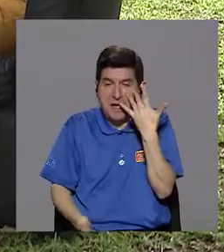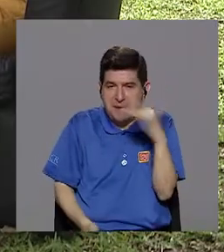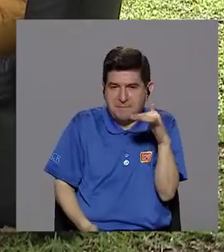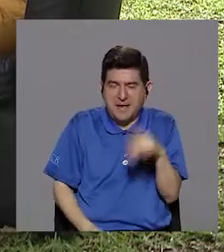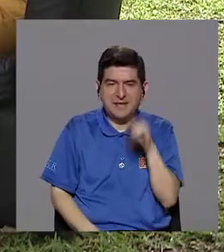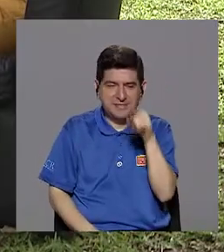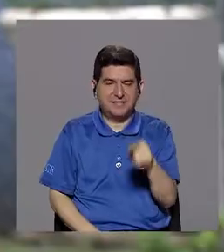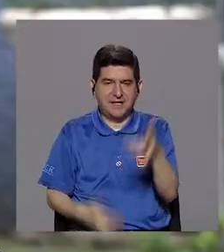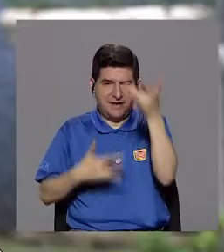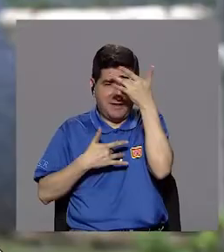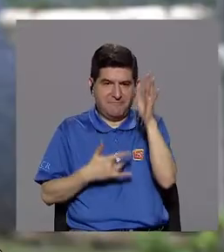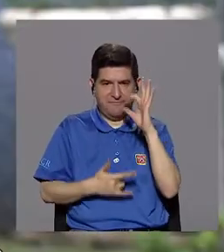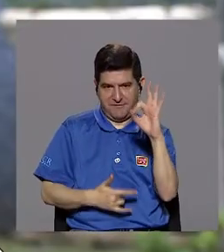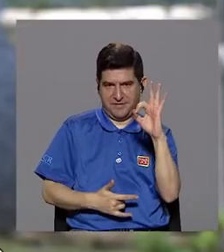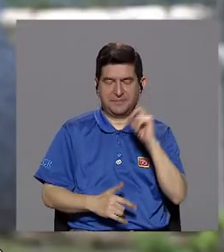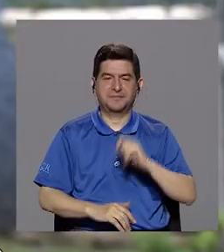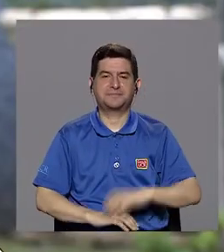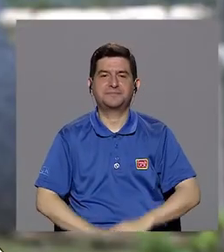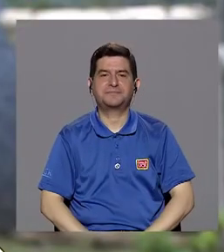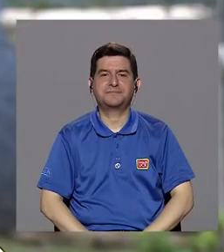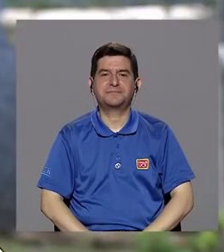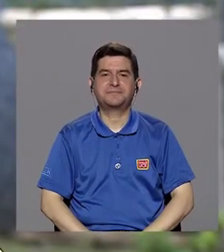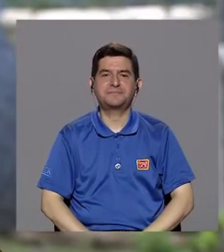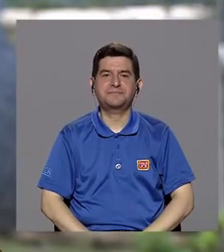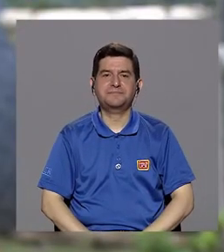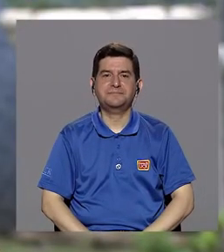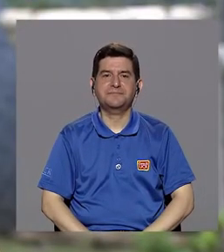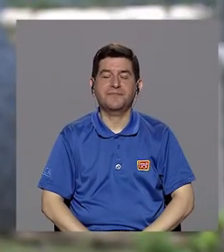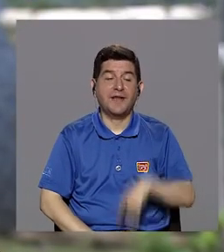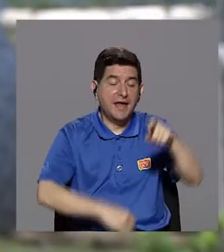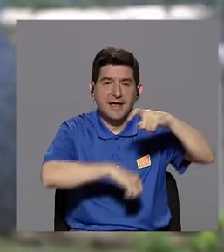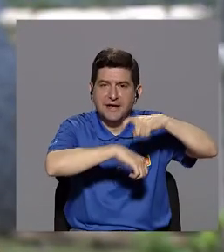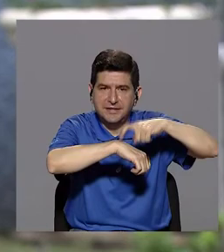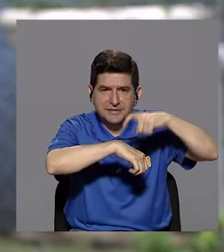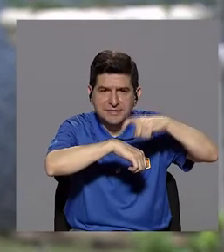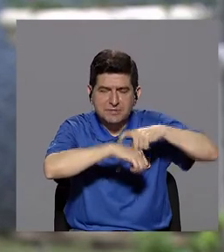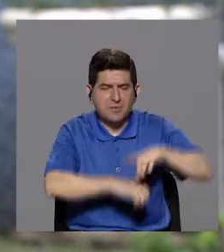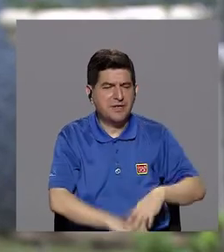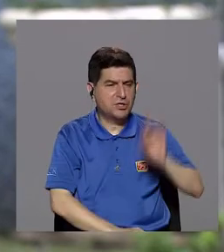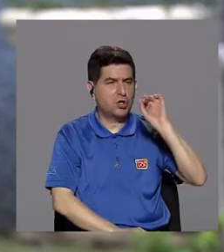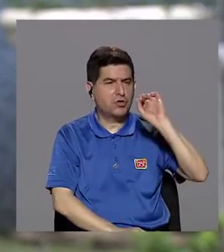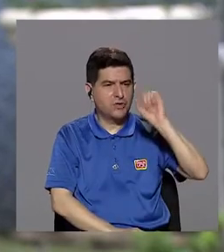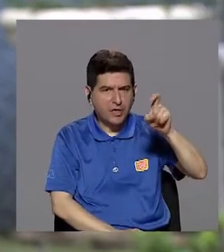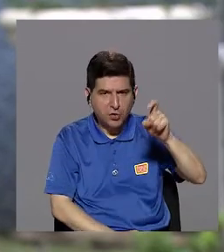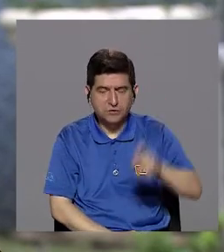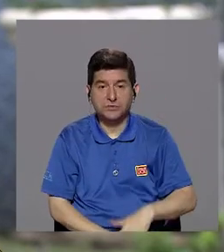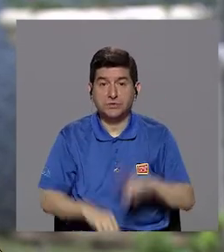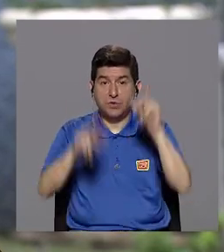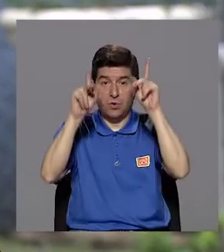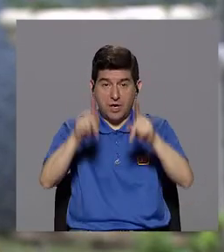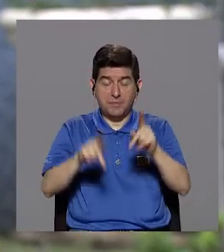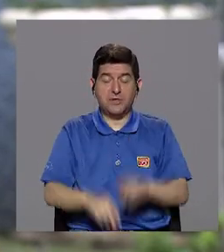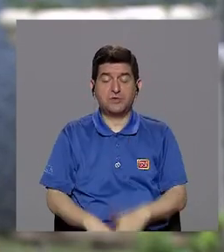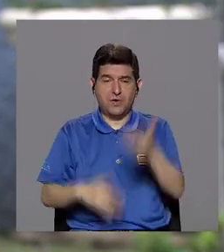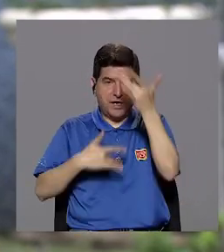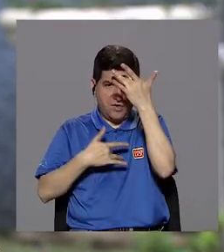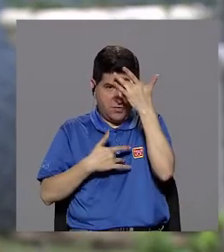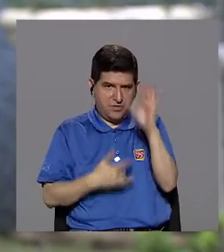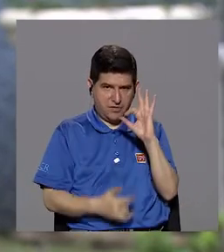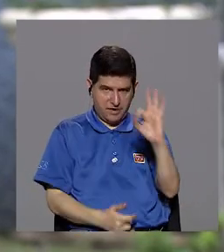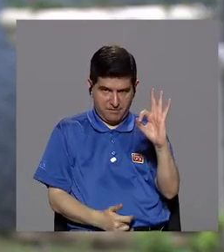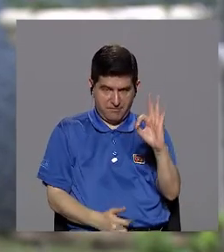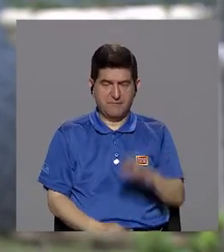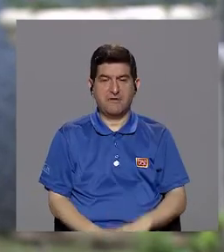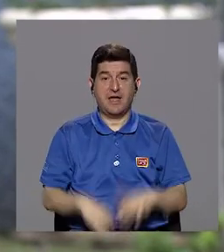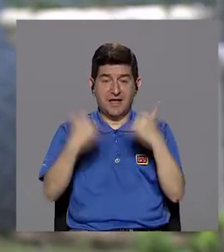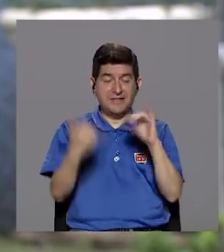la fibromialgia. Entonces, ahí se va haciendo el diagnóstico. Y la persona con fibromialgia,